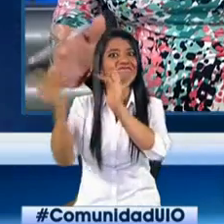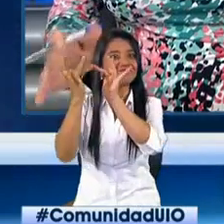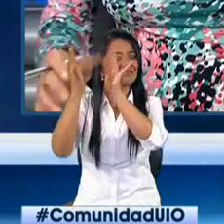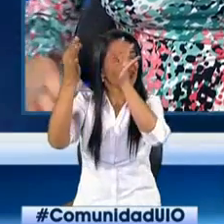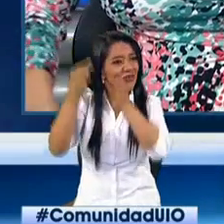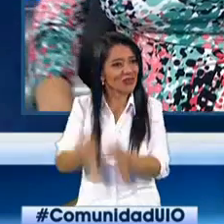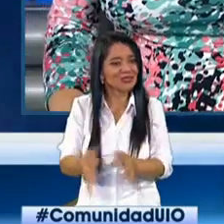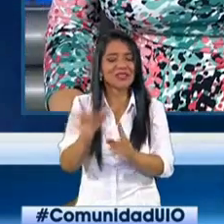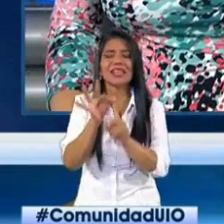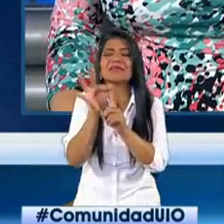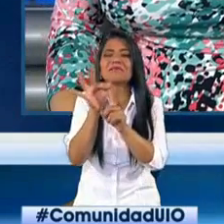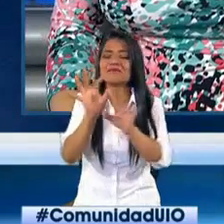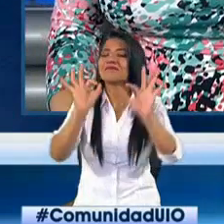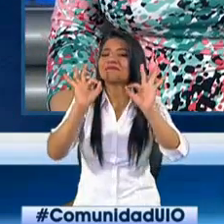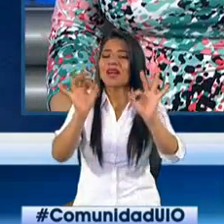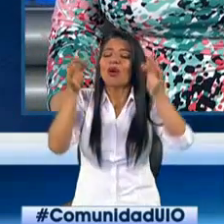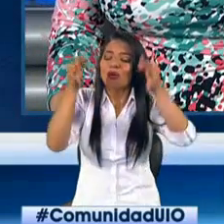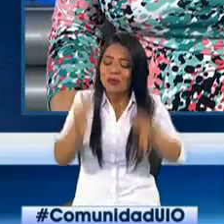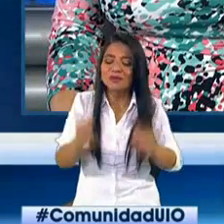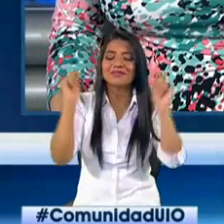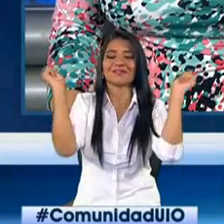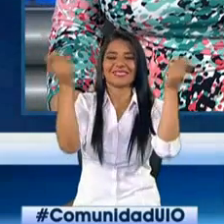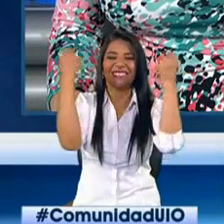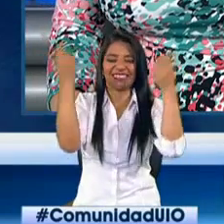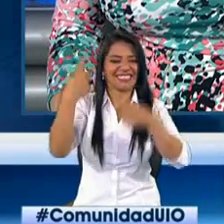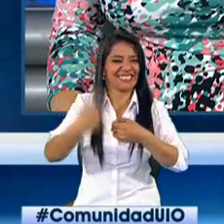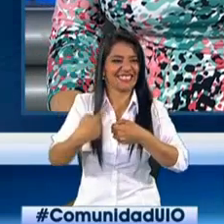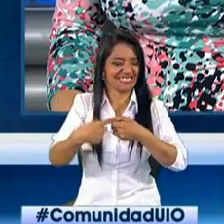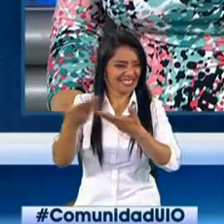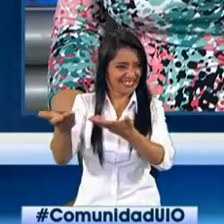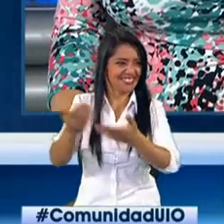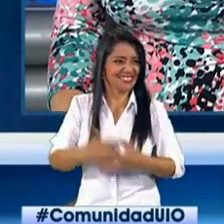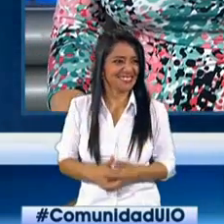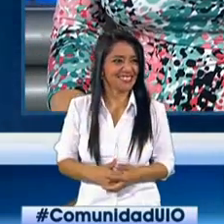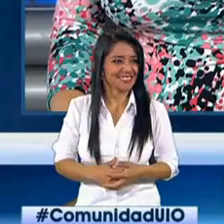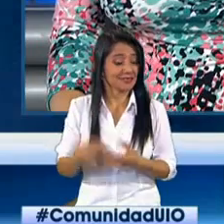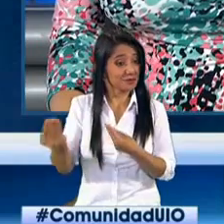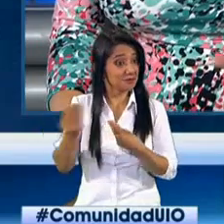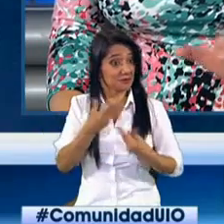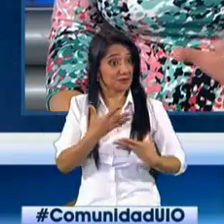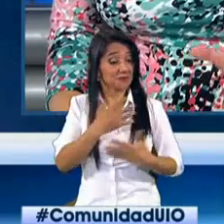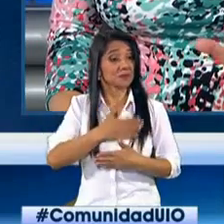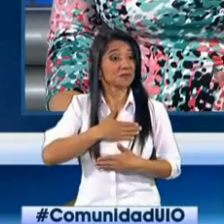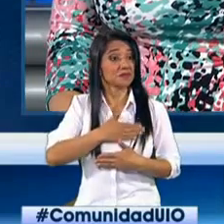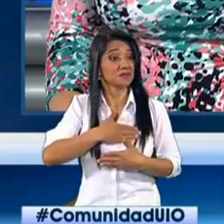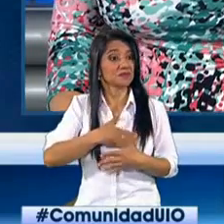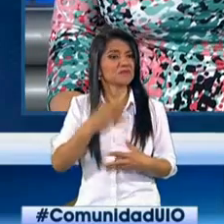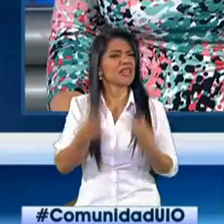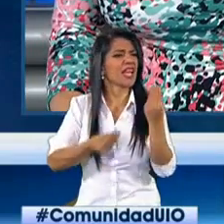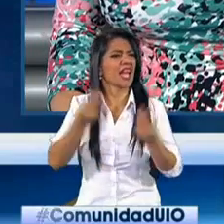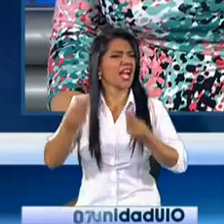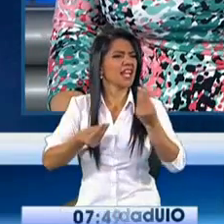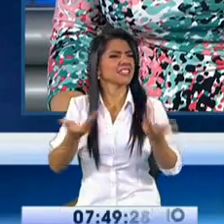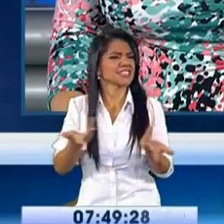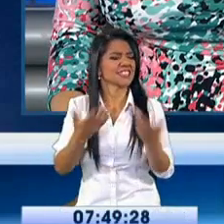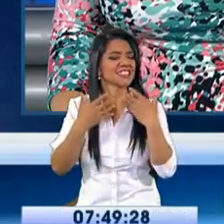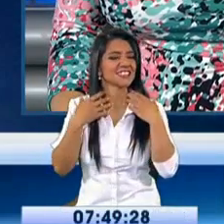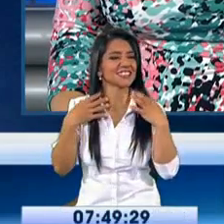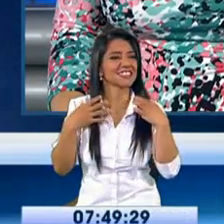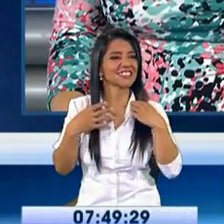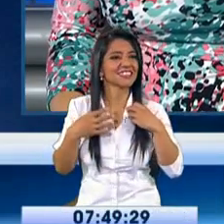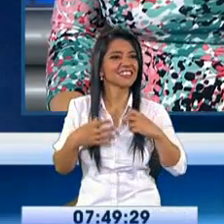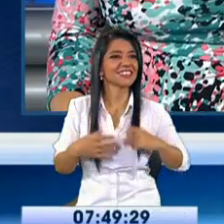especial sensacional a propósito de las fiestas de Quito junto a ustedes. Así que coméntenos, por favor, qué es lo que está preparándose.